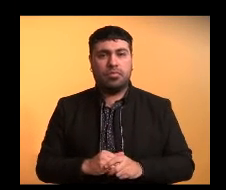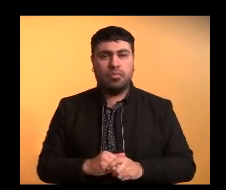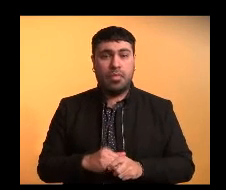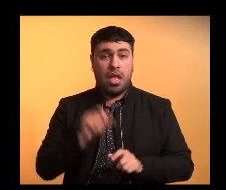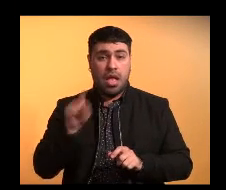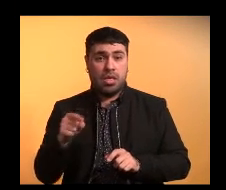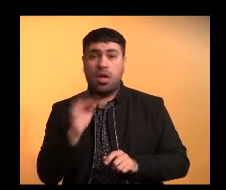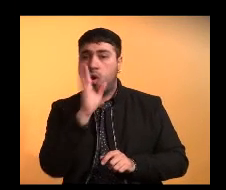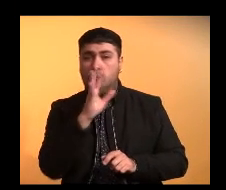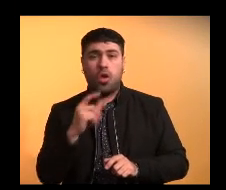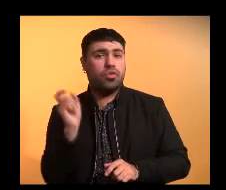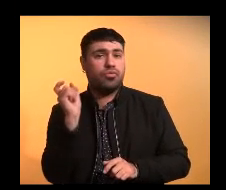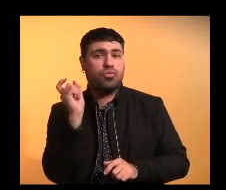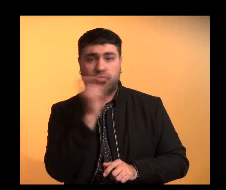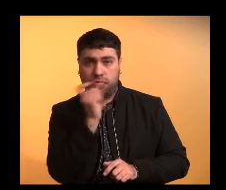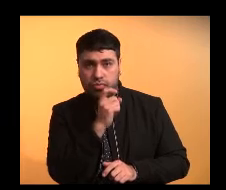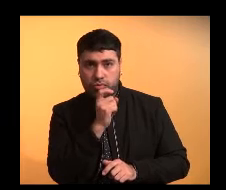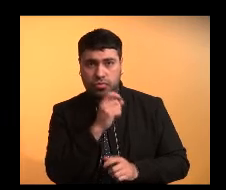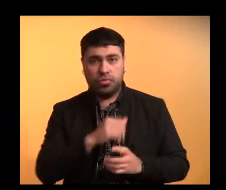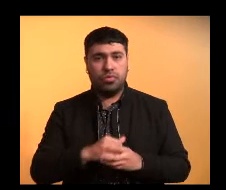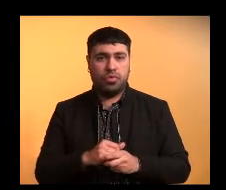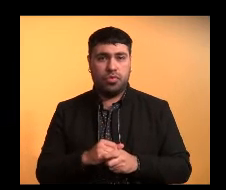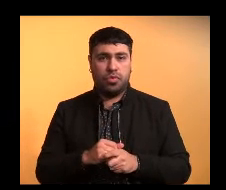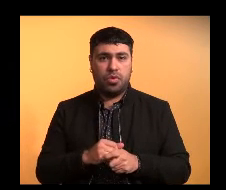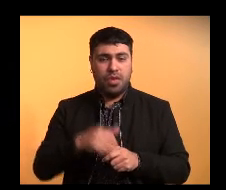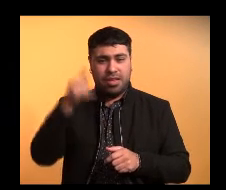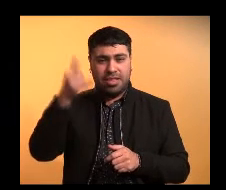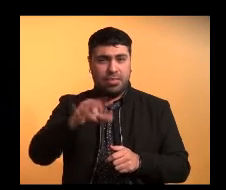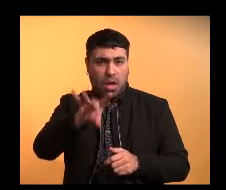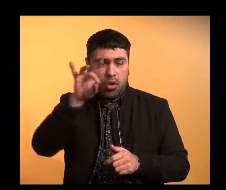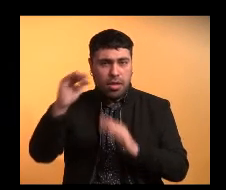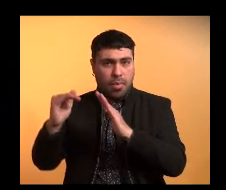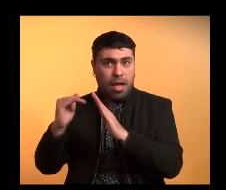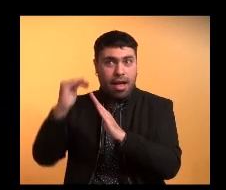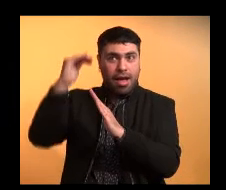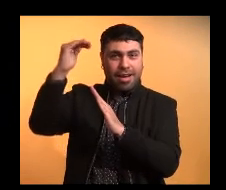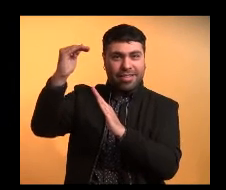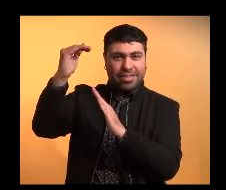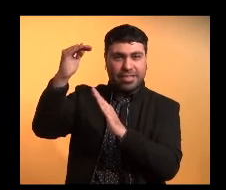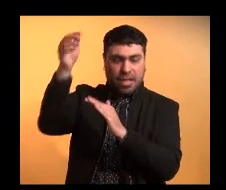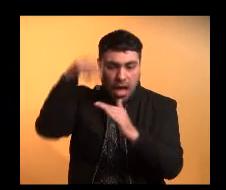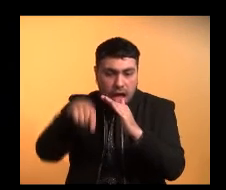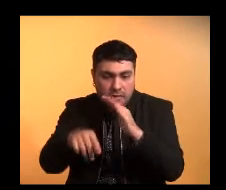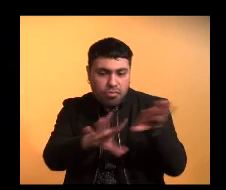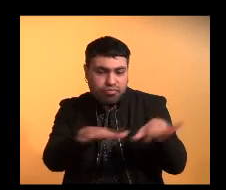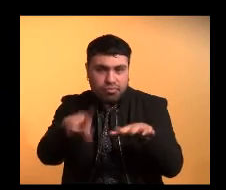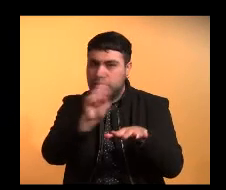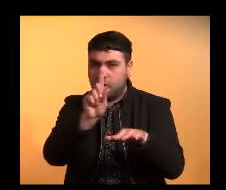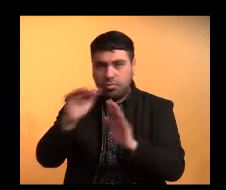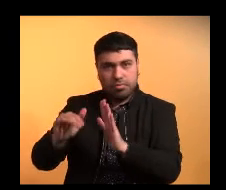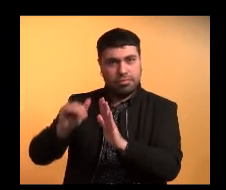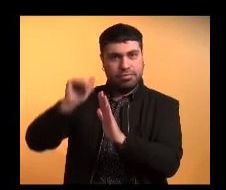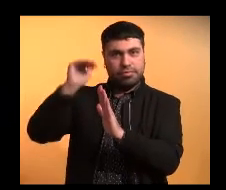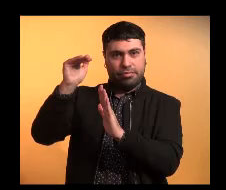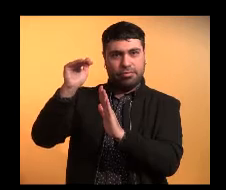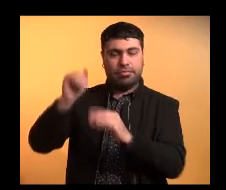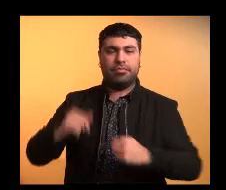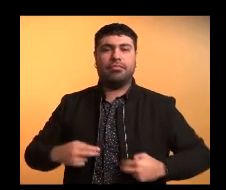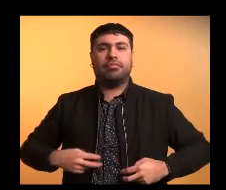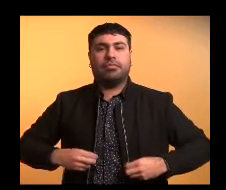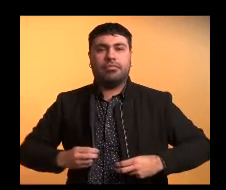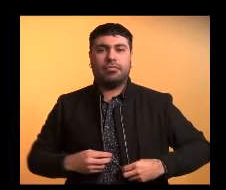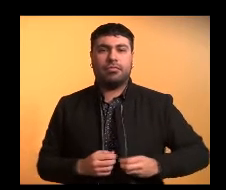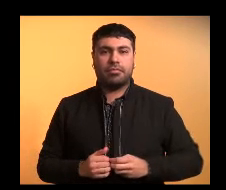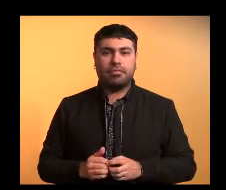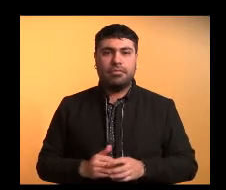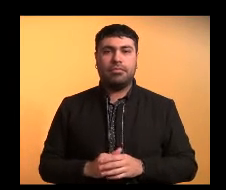alga roja que está adaptada a vivir en zonas altas del intermareal y también tiene una batería enzimática, fisiológicamente está muy bien